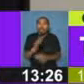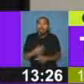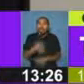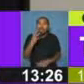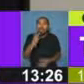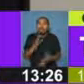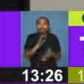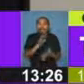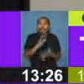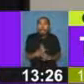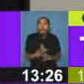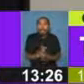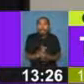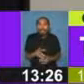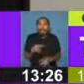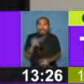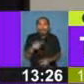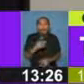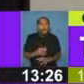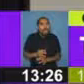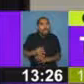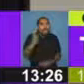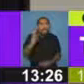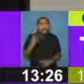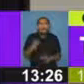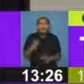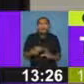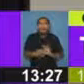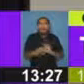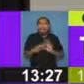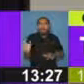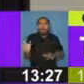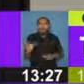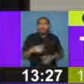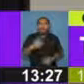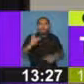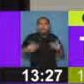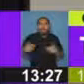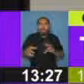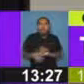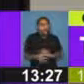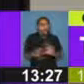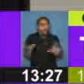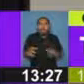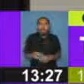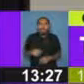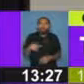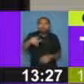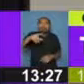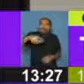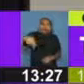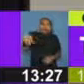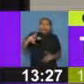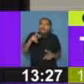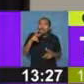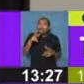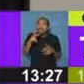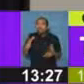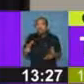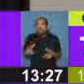personas entonces para estos que pregonan la libertad la educación pública garantiza la